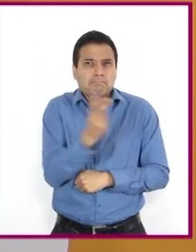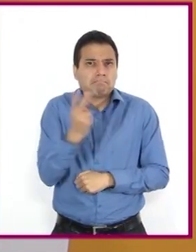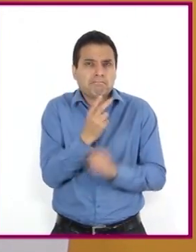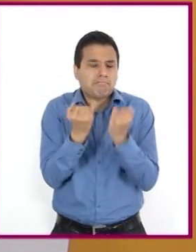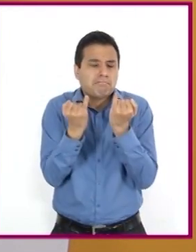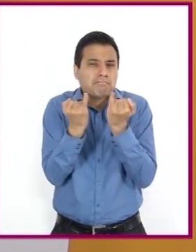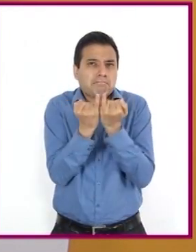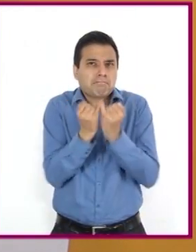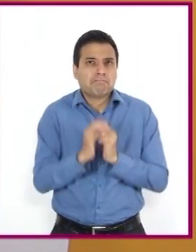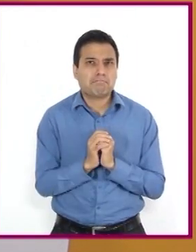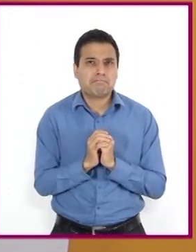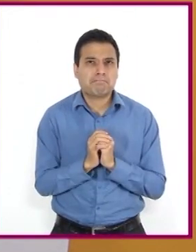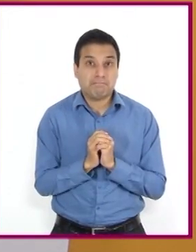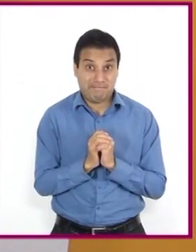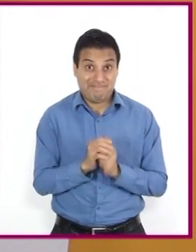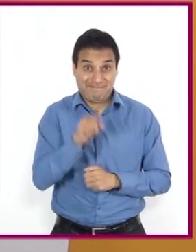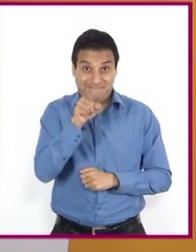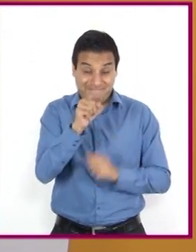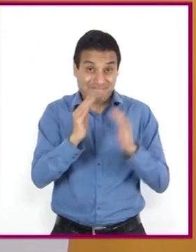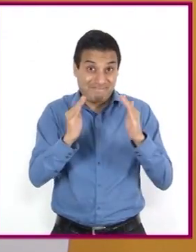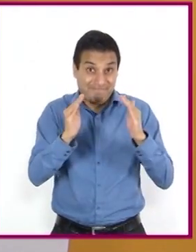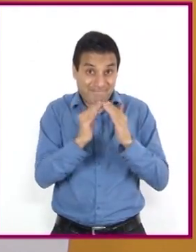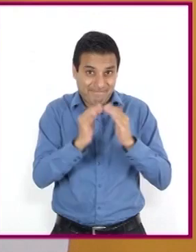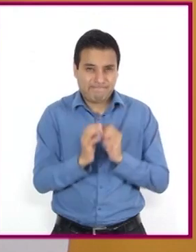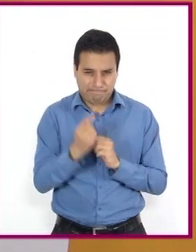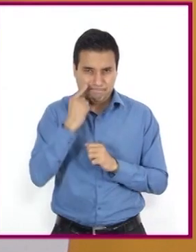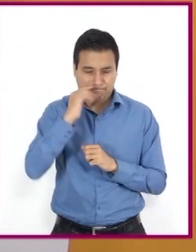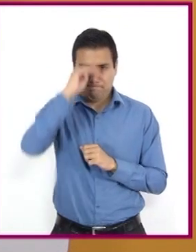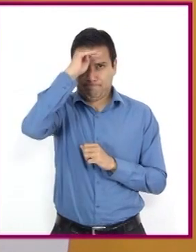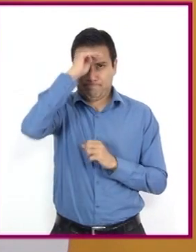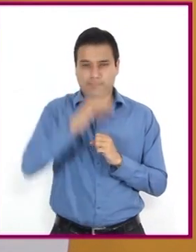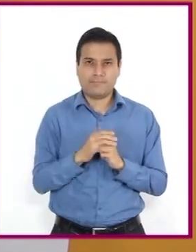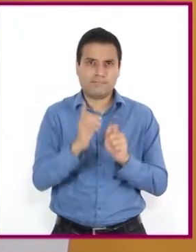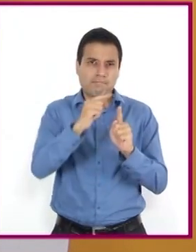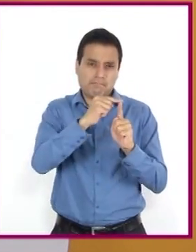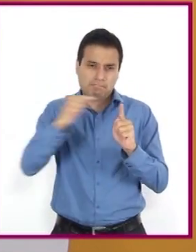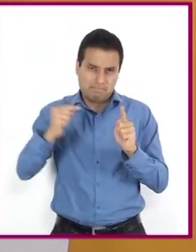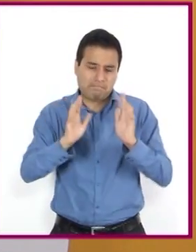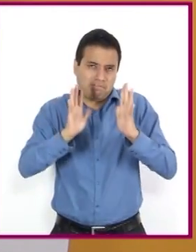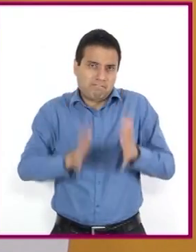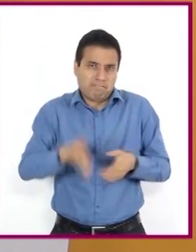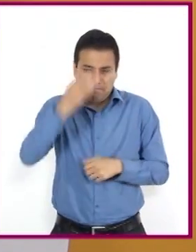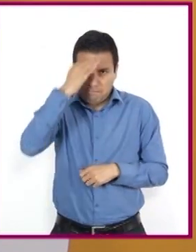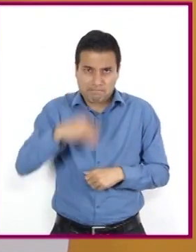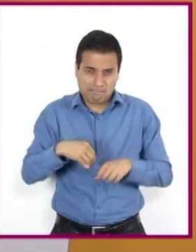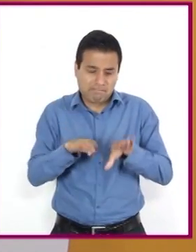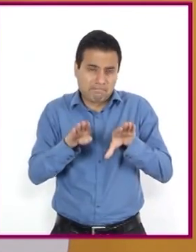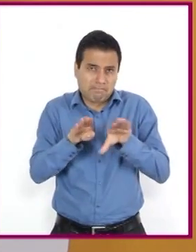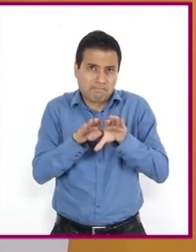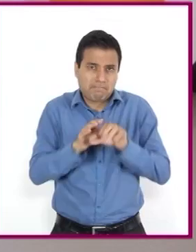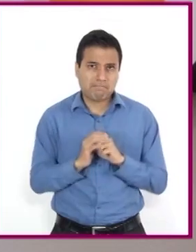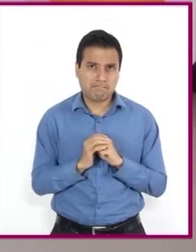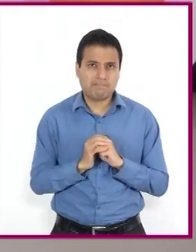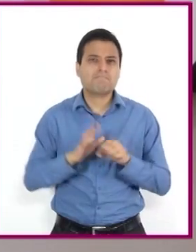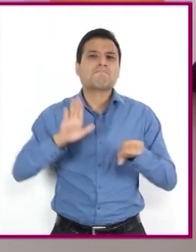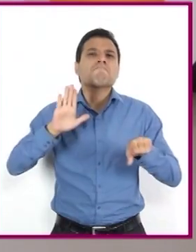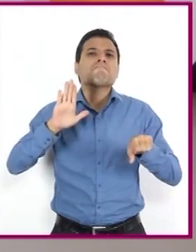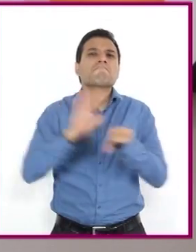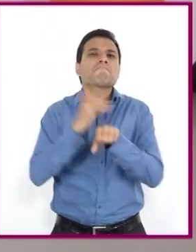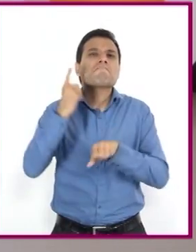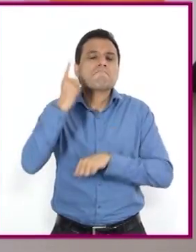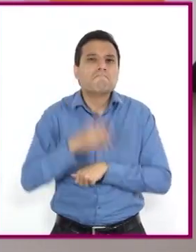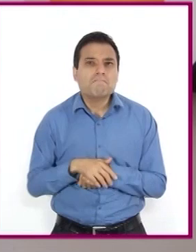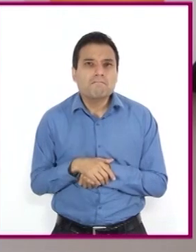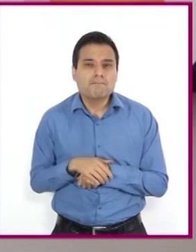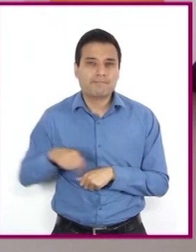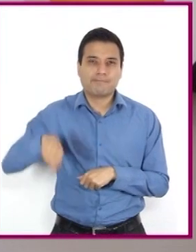inversas. Allá en casa, consideren que ya sabemos dividir dos cantidades de números enteros porque